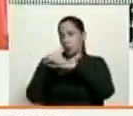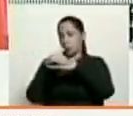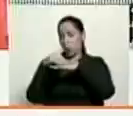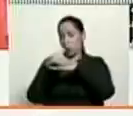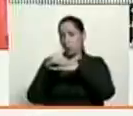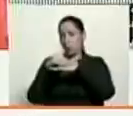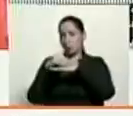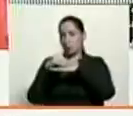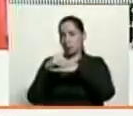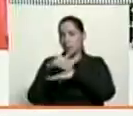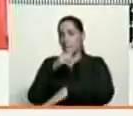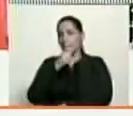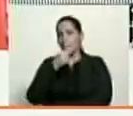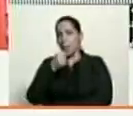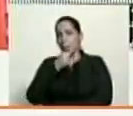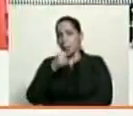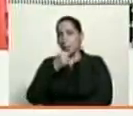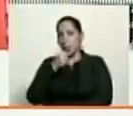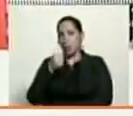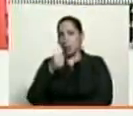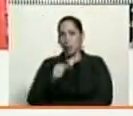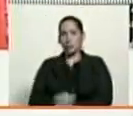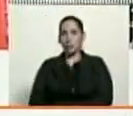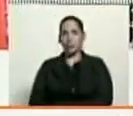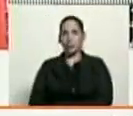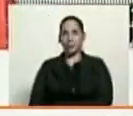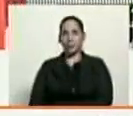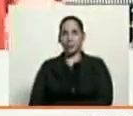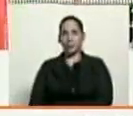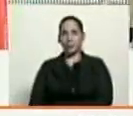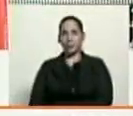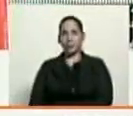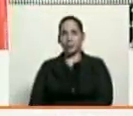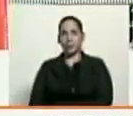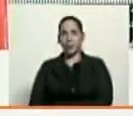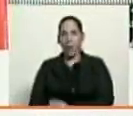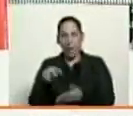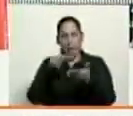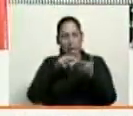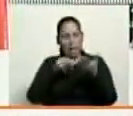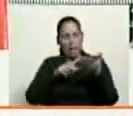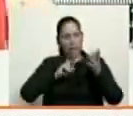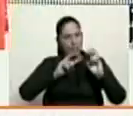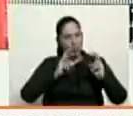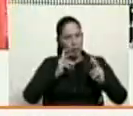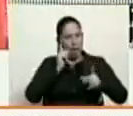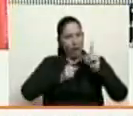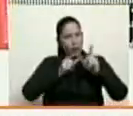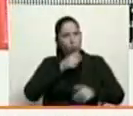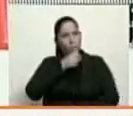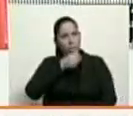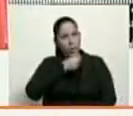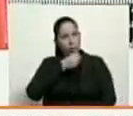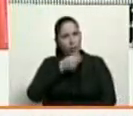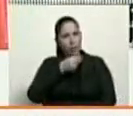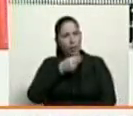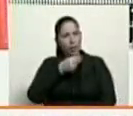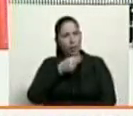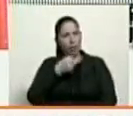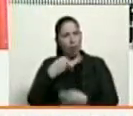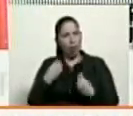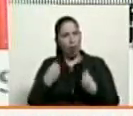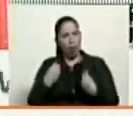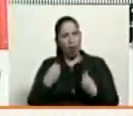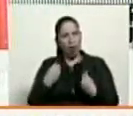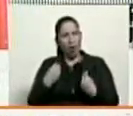sean periodistas, pero tristemente es así. No leía titulares hoy de algunos periodistas como que